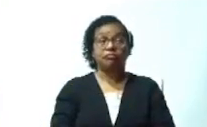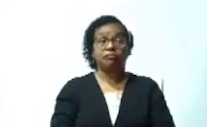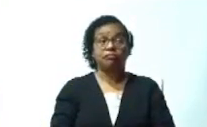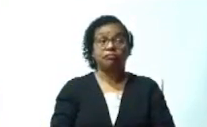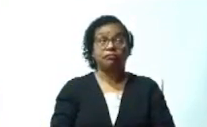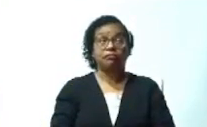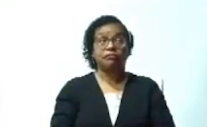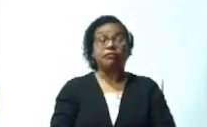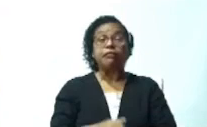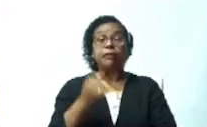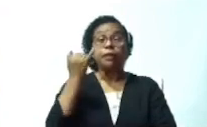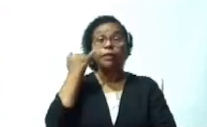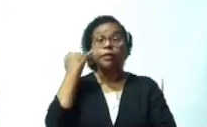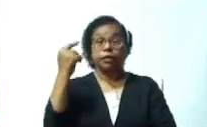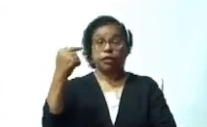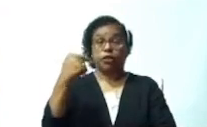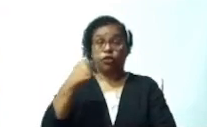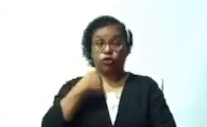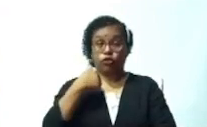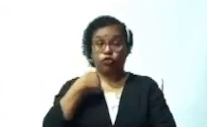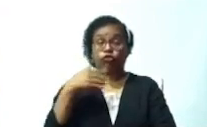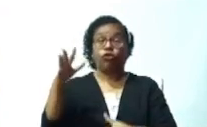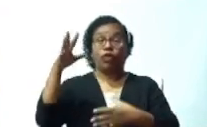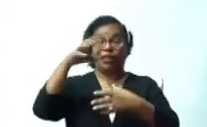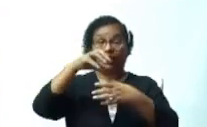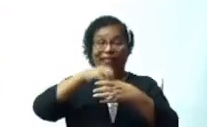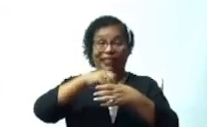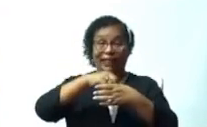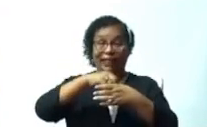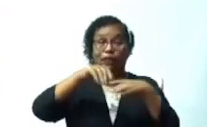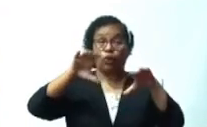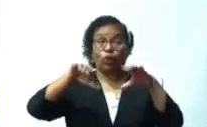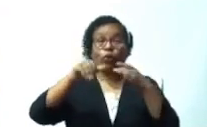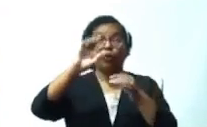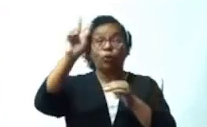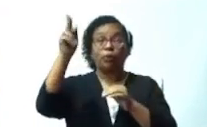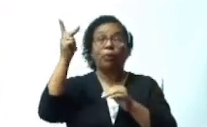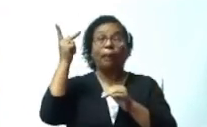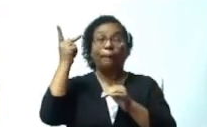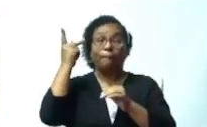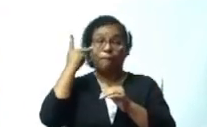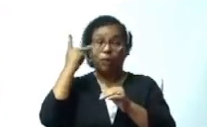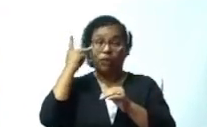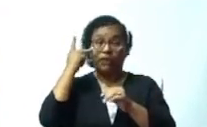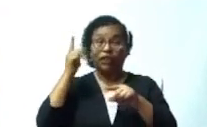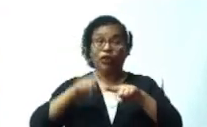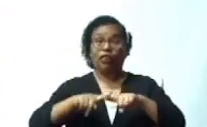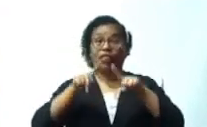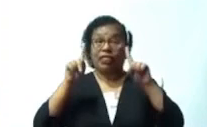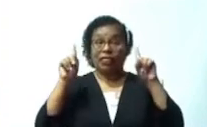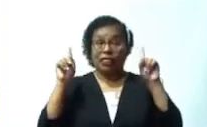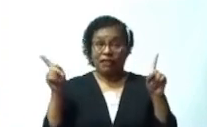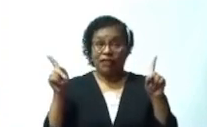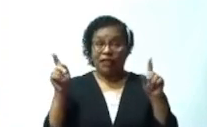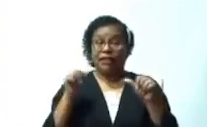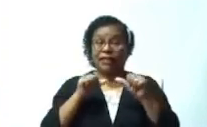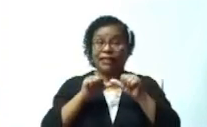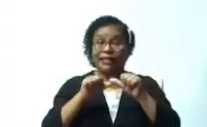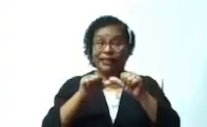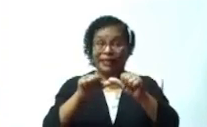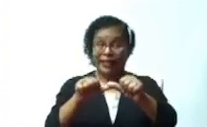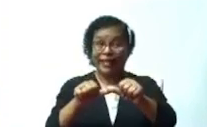militante o dirigente de un partido de oposición, no dedicara más tiempo a